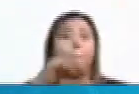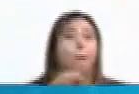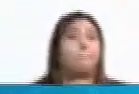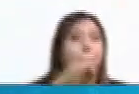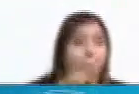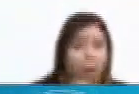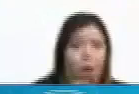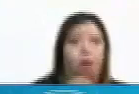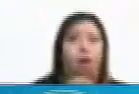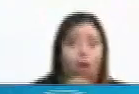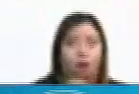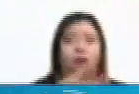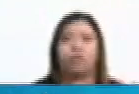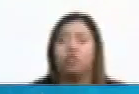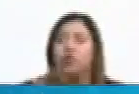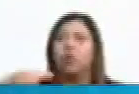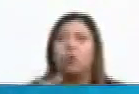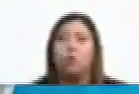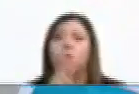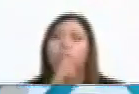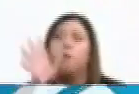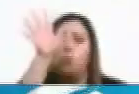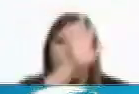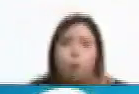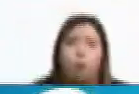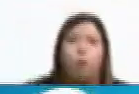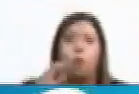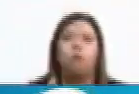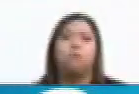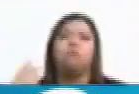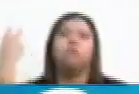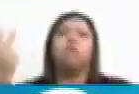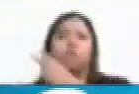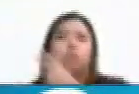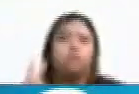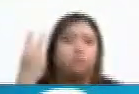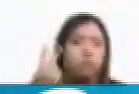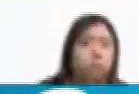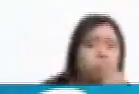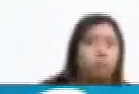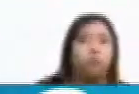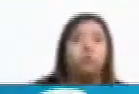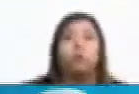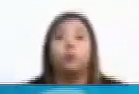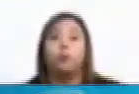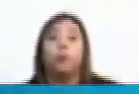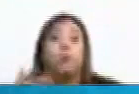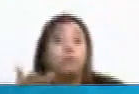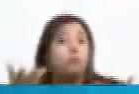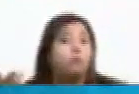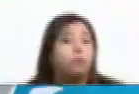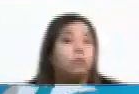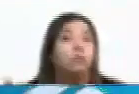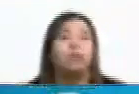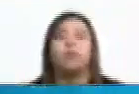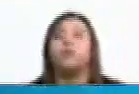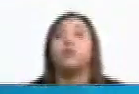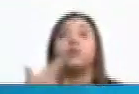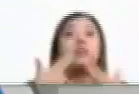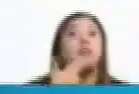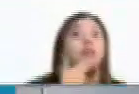país. La consigna es que ningún niño,